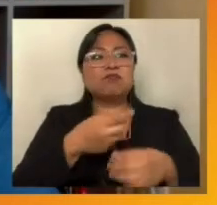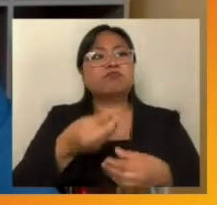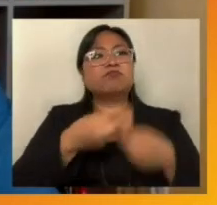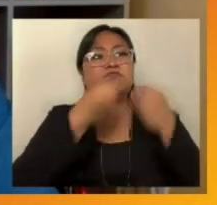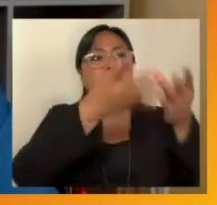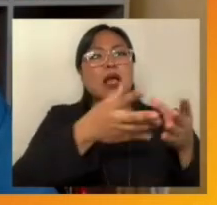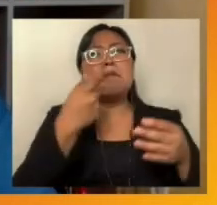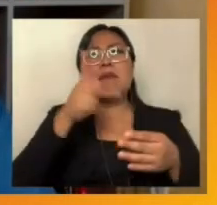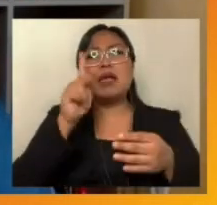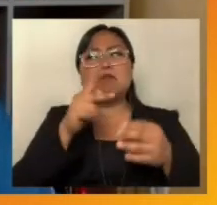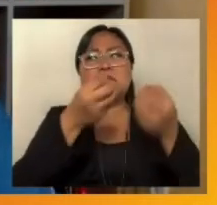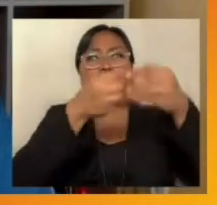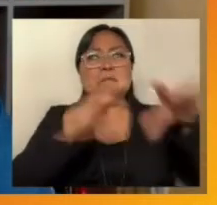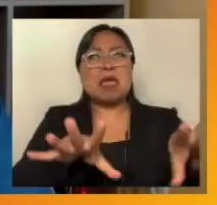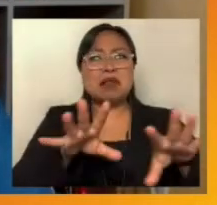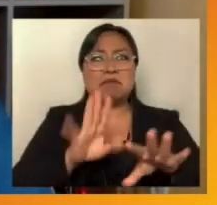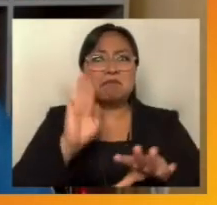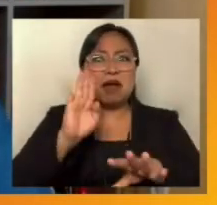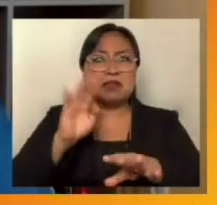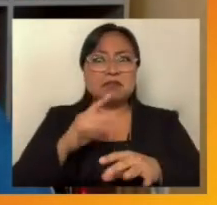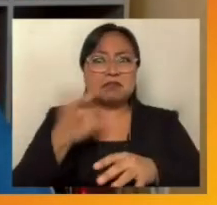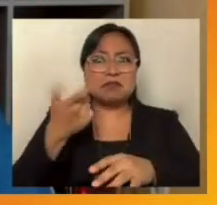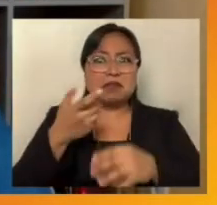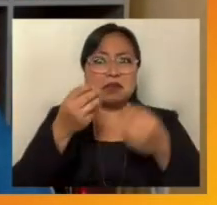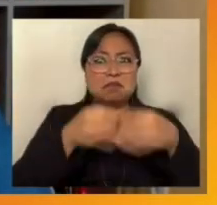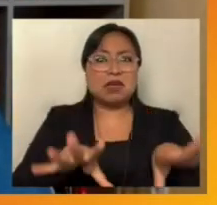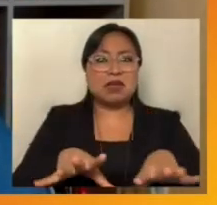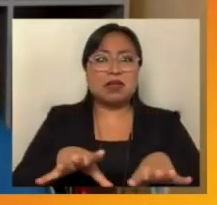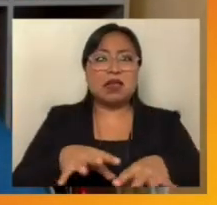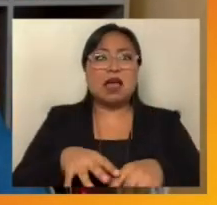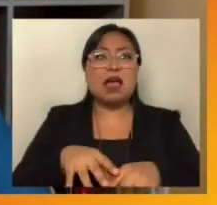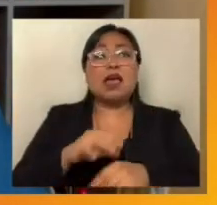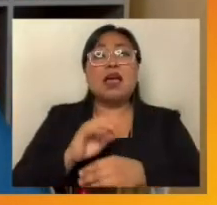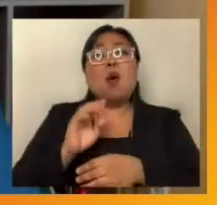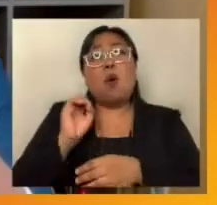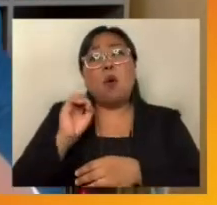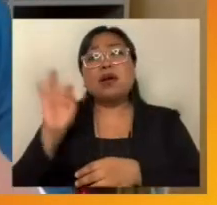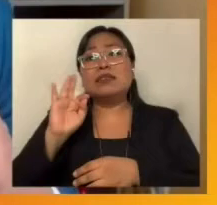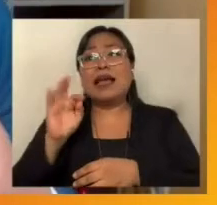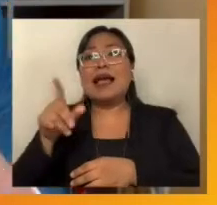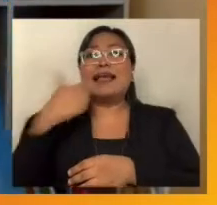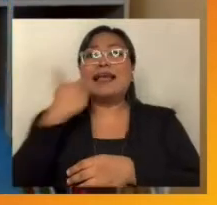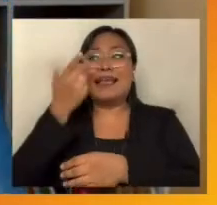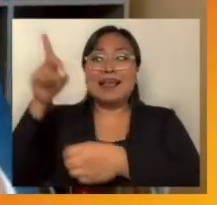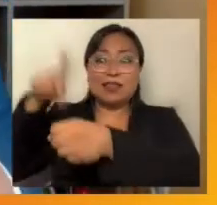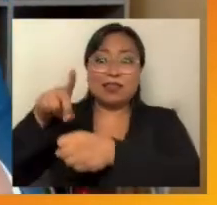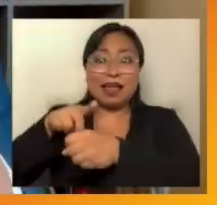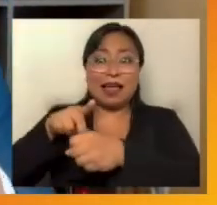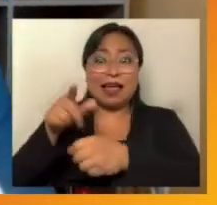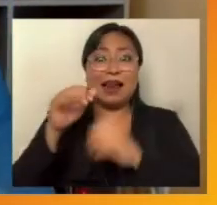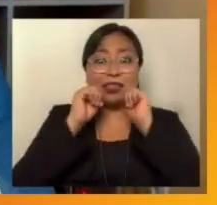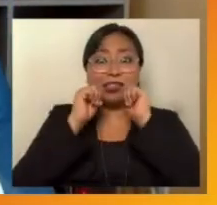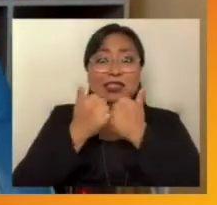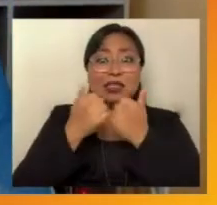¿Patrocinar a una ONG solo vale para quedar bien, pero no sirve de nada? Fíjate qué titulares